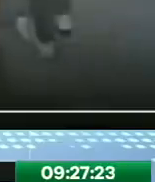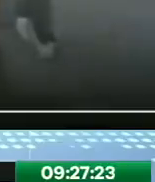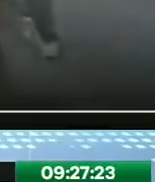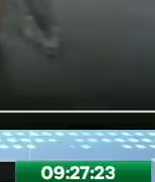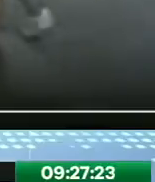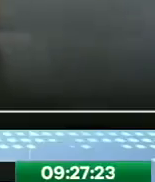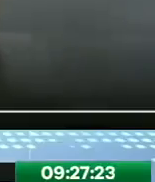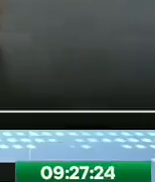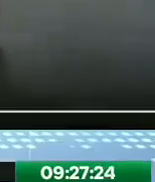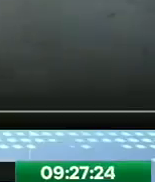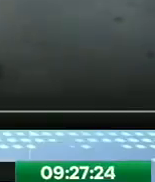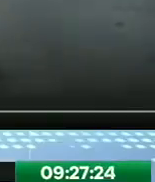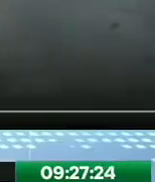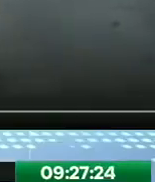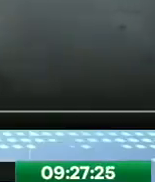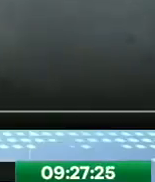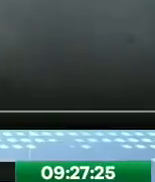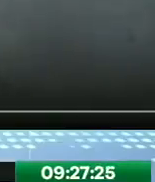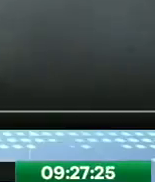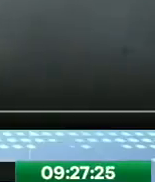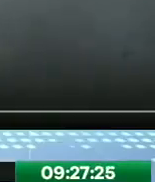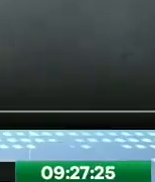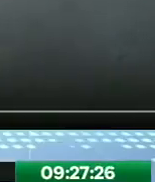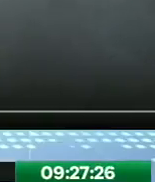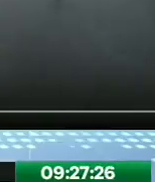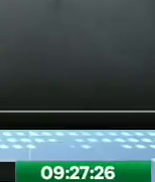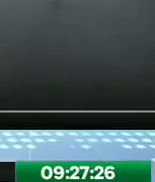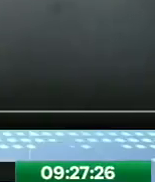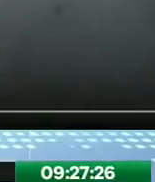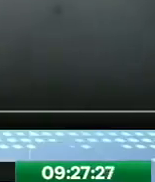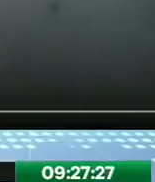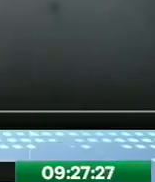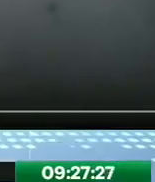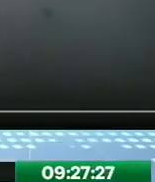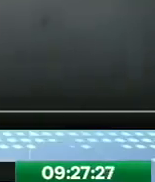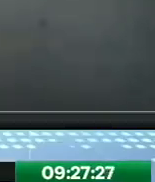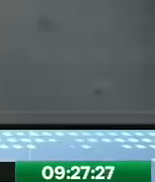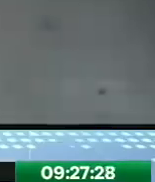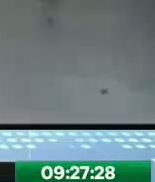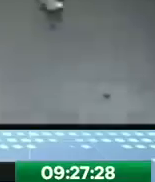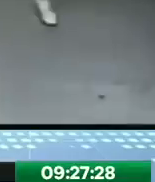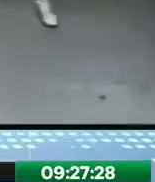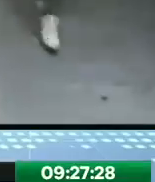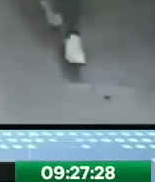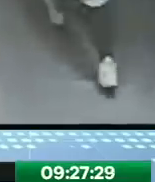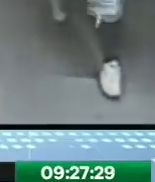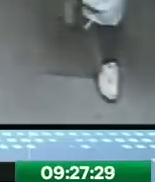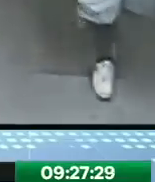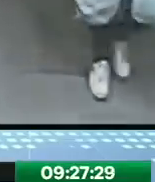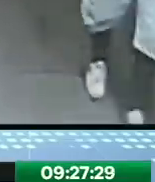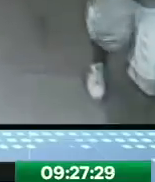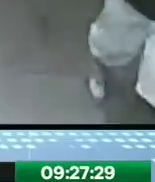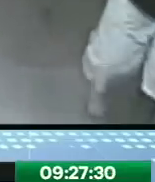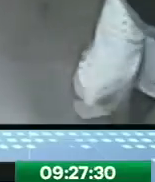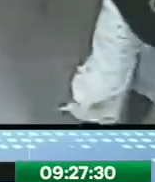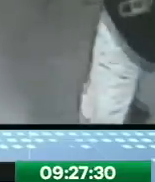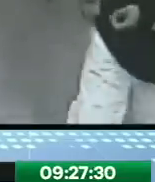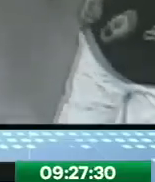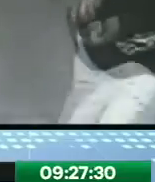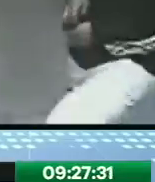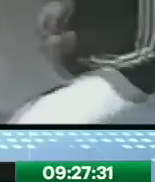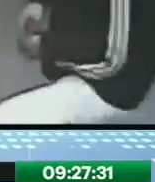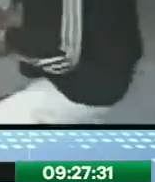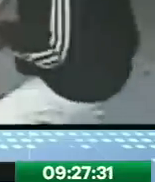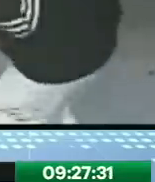gracias, caballero. Aquí también hay presencia de la Policía Nacional. Son algunos robos que se han presentado. ¿Usted ya se ha enterado de lo que hay que hacer aquí, las acciones que va a realizar la